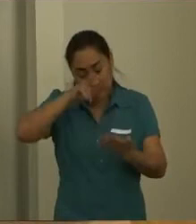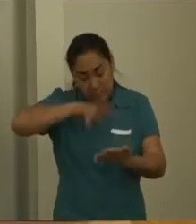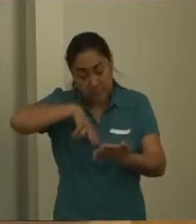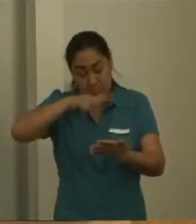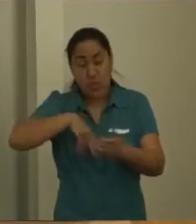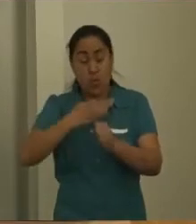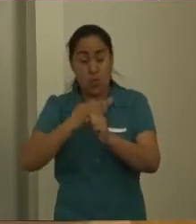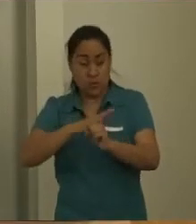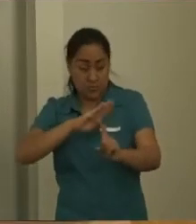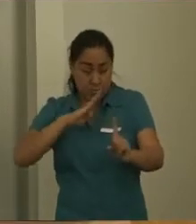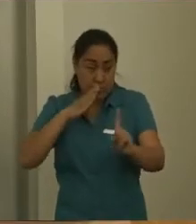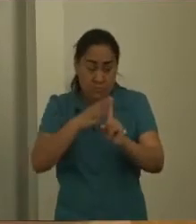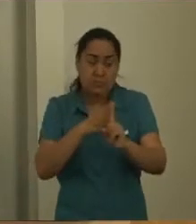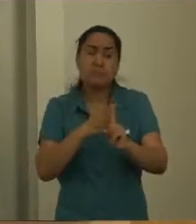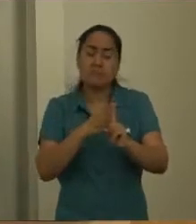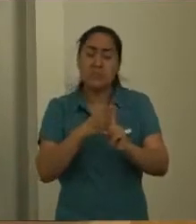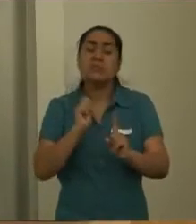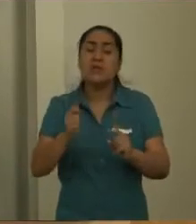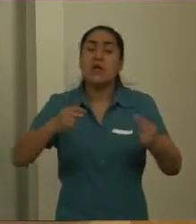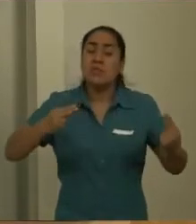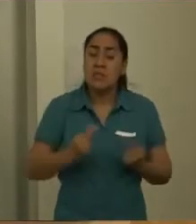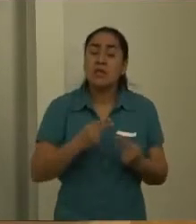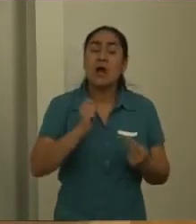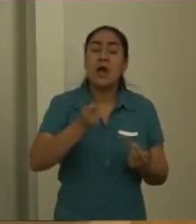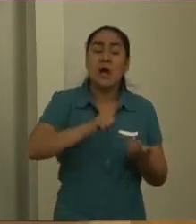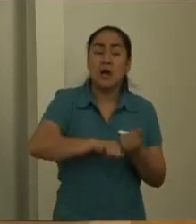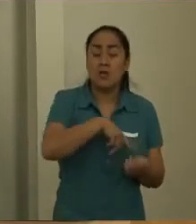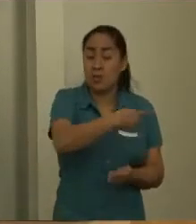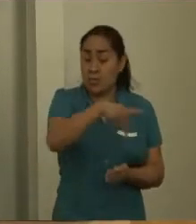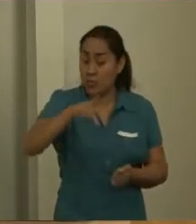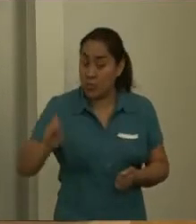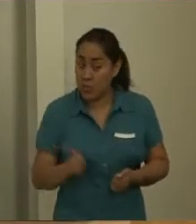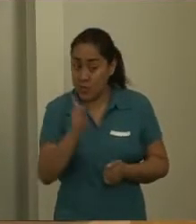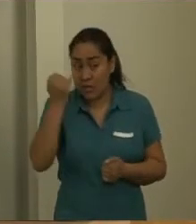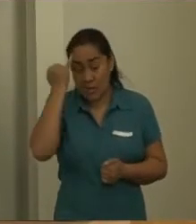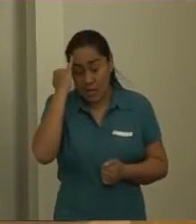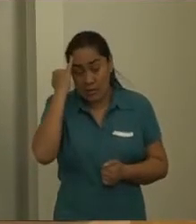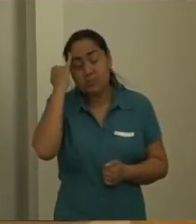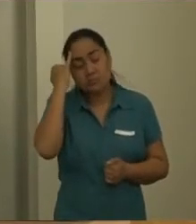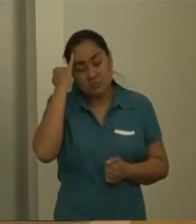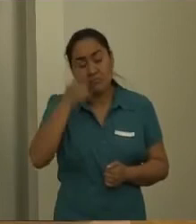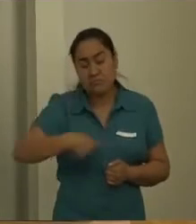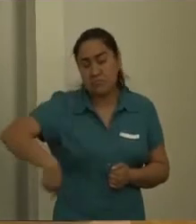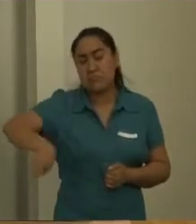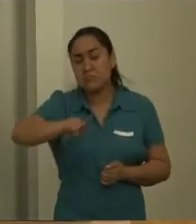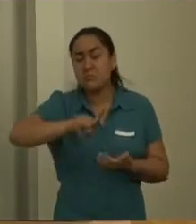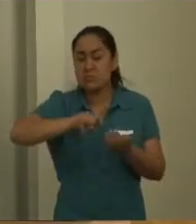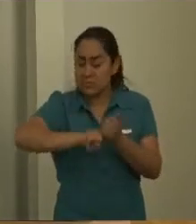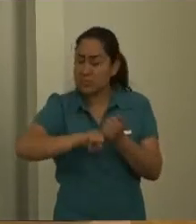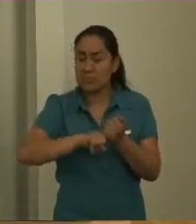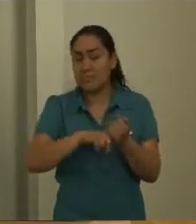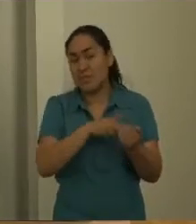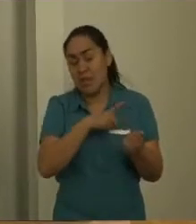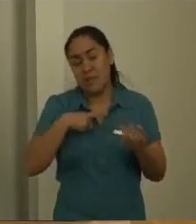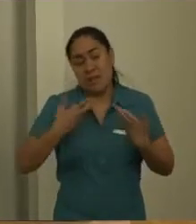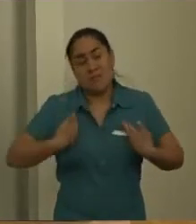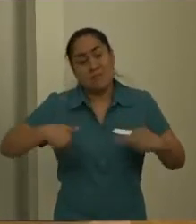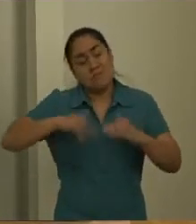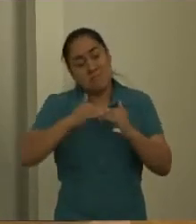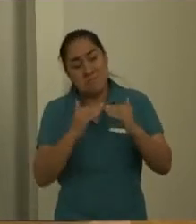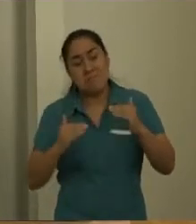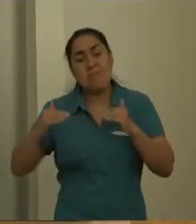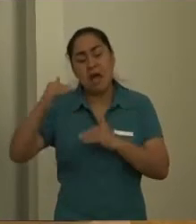enfoque no deja dudas sobre la necesidad de que los pueblos indígenas asuman el papel protagónico en el camino